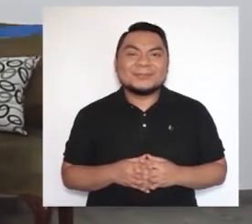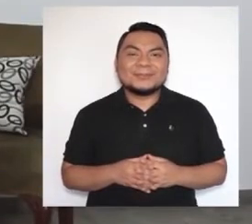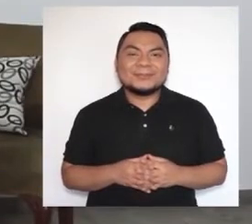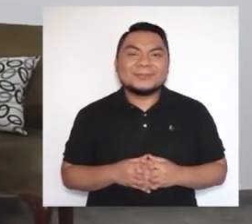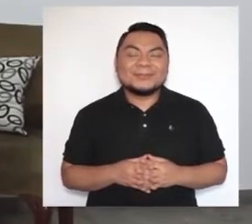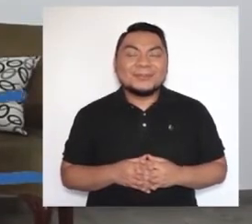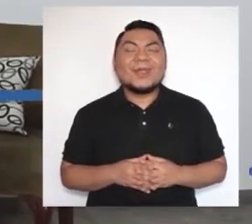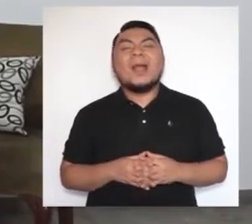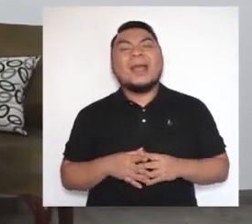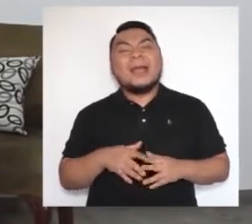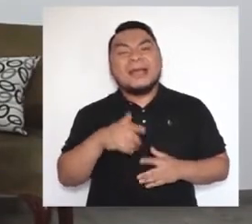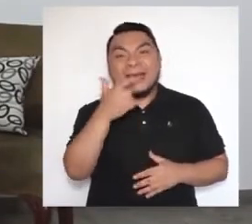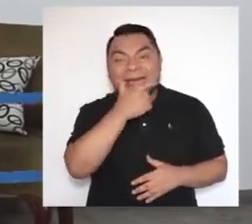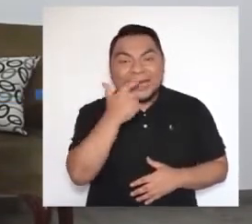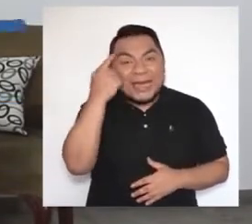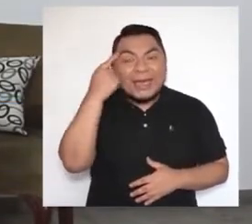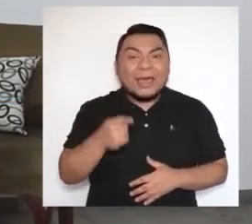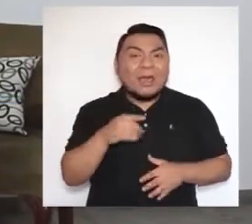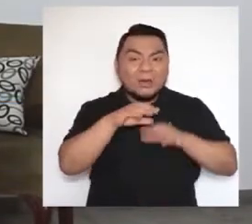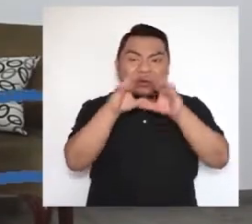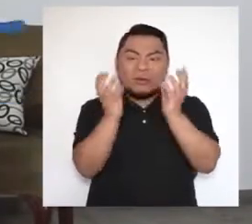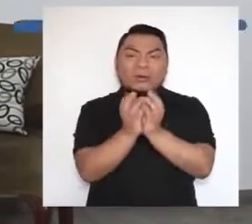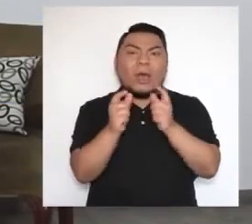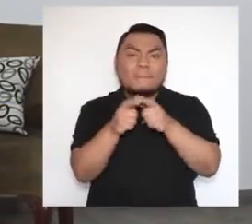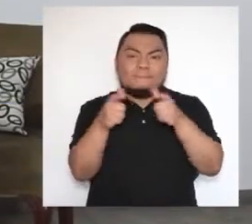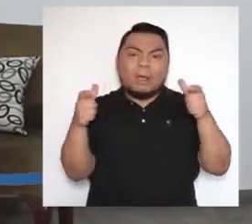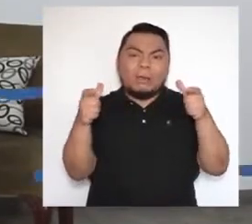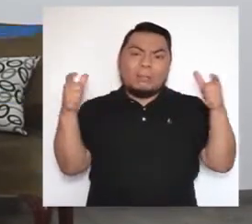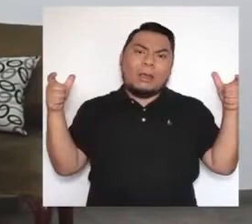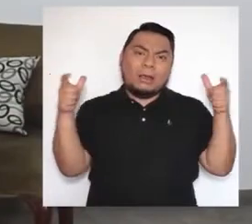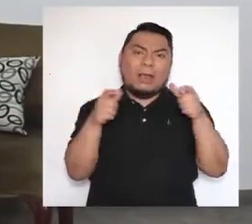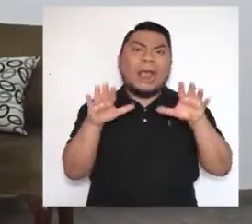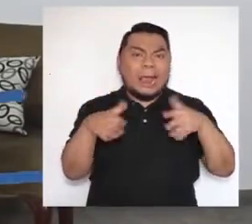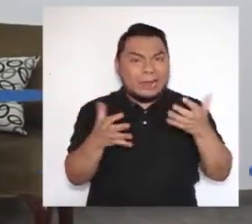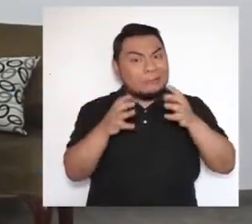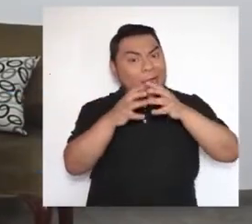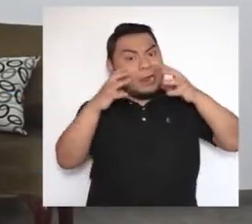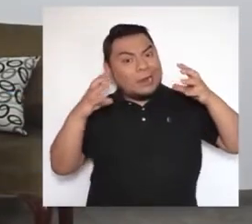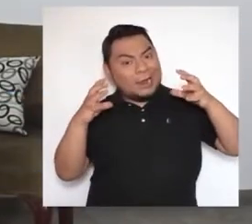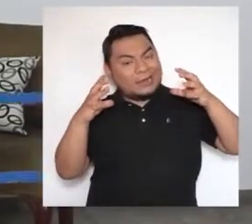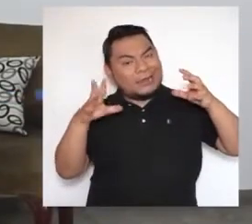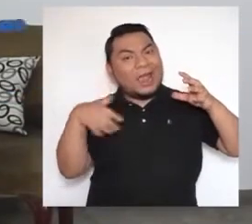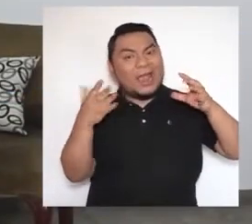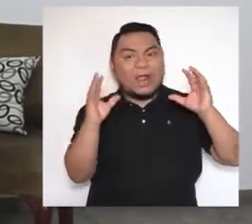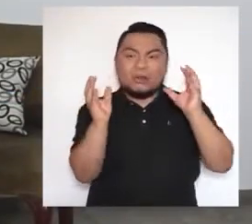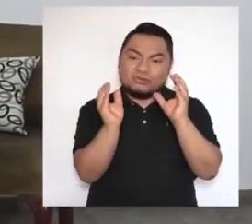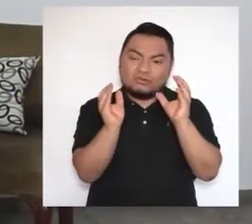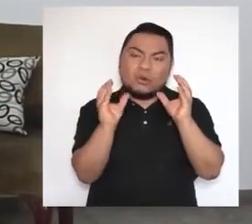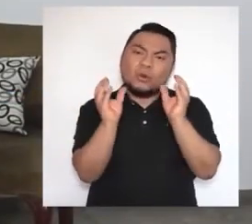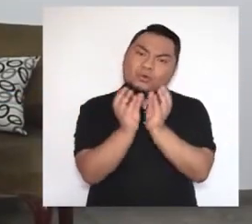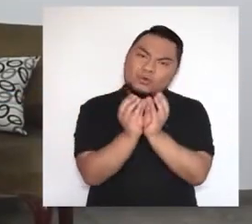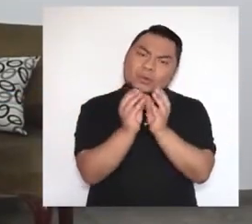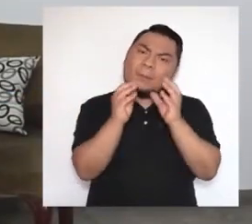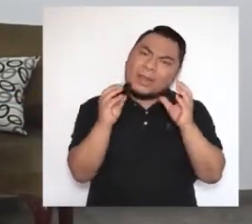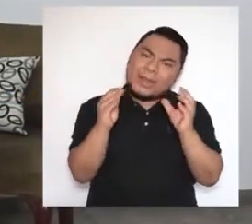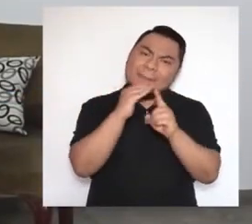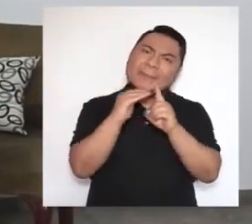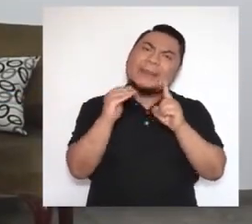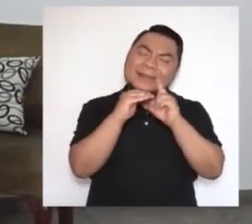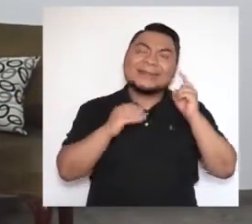Y son de todos los tamaños. Hay grandes, chiquitas,